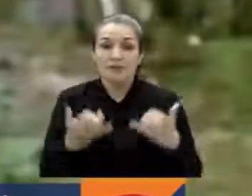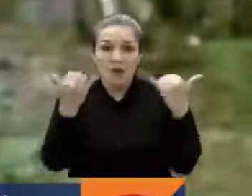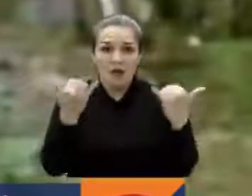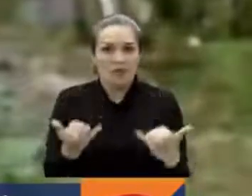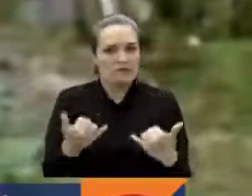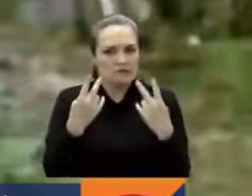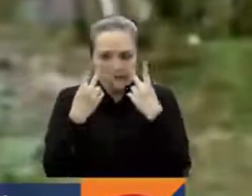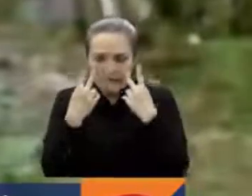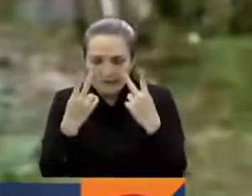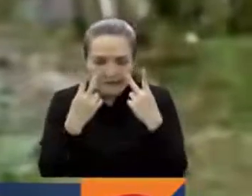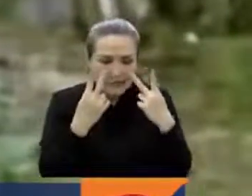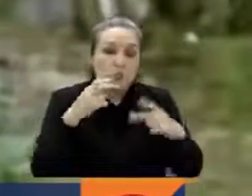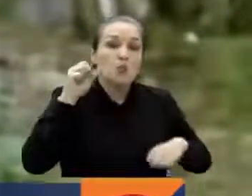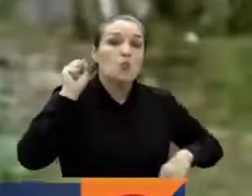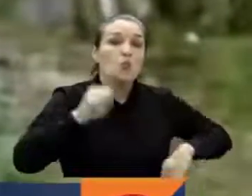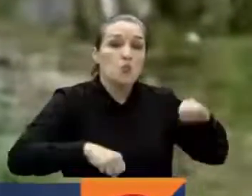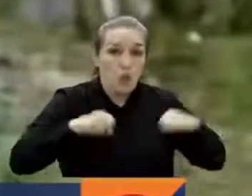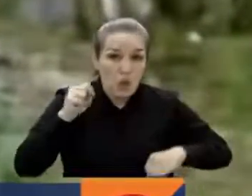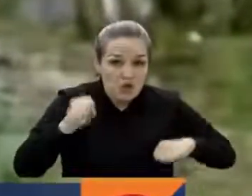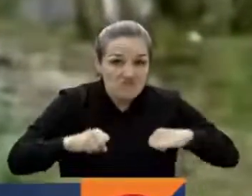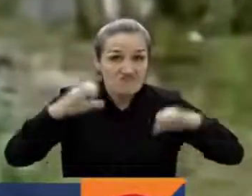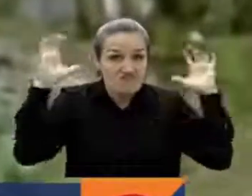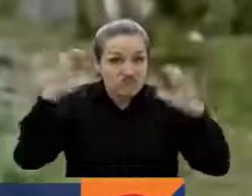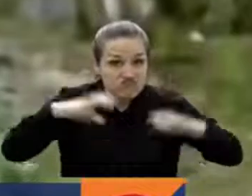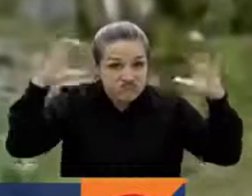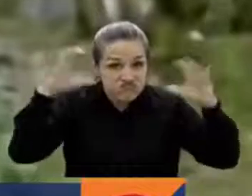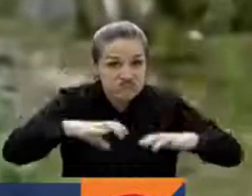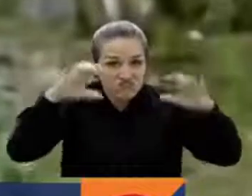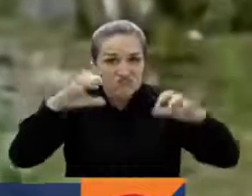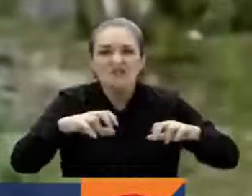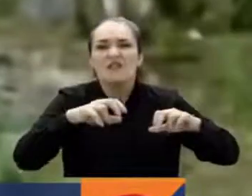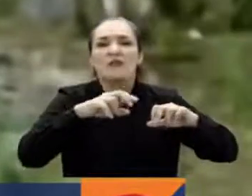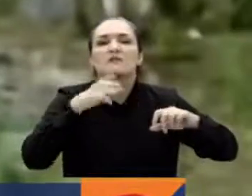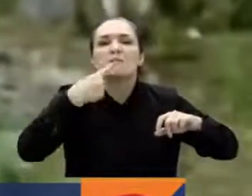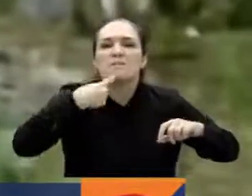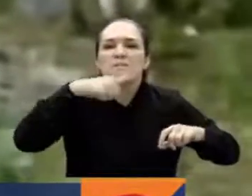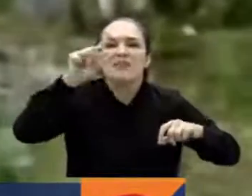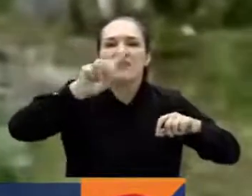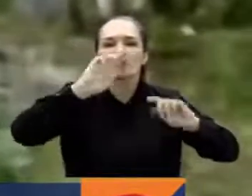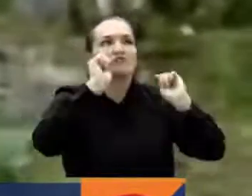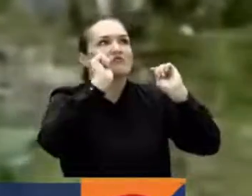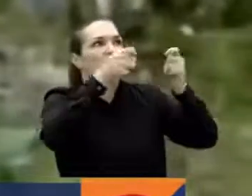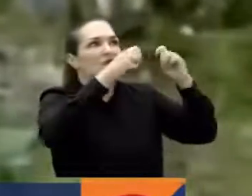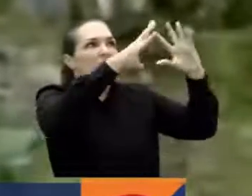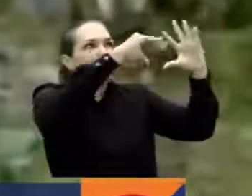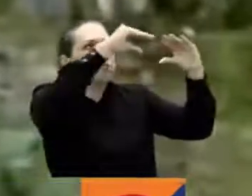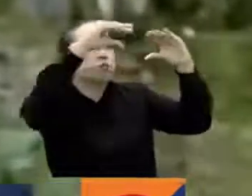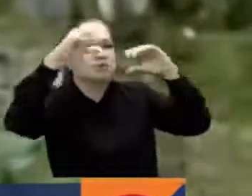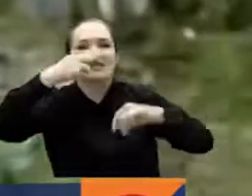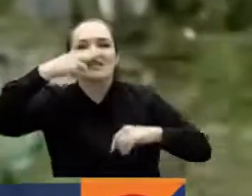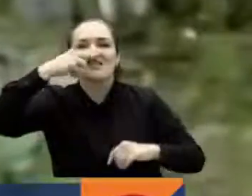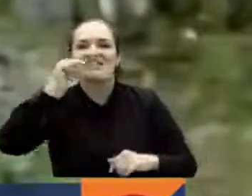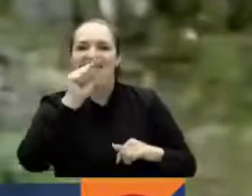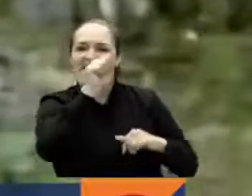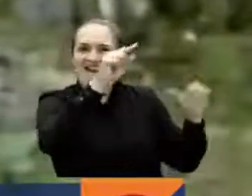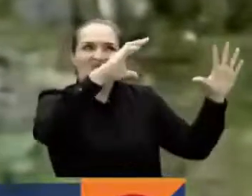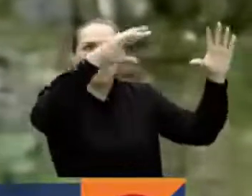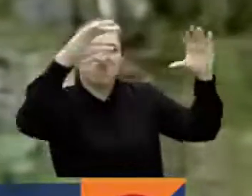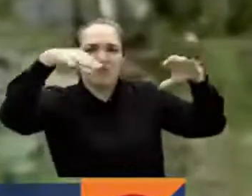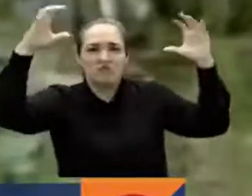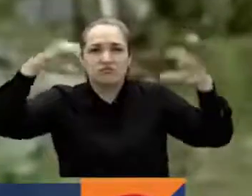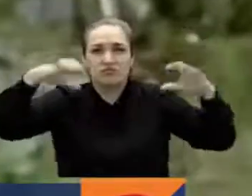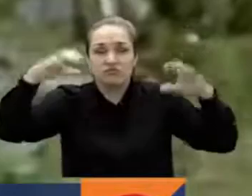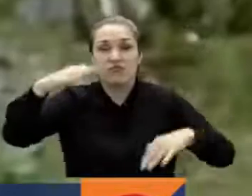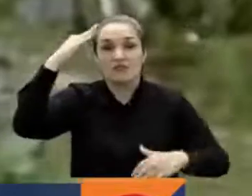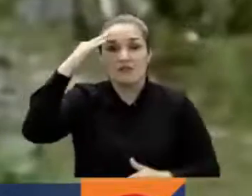una probabilidad importante de ocurrencia de la niña del 62%. Aún teniendo la estacionalidad que es muy fuerte de junio,